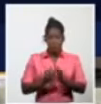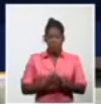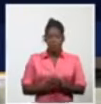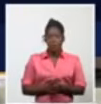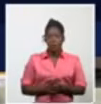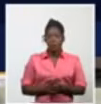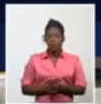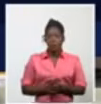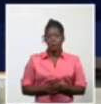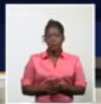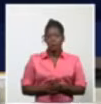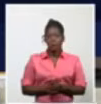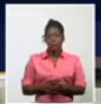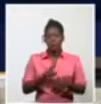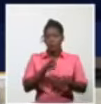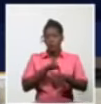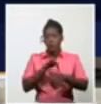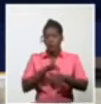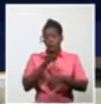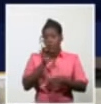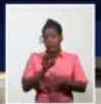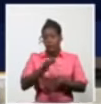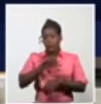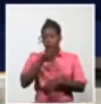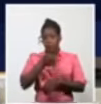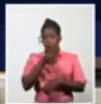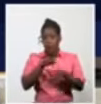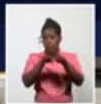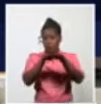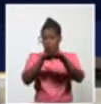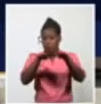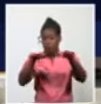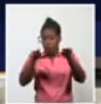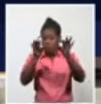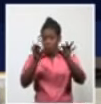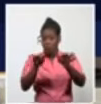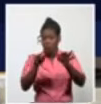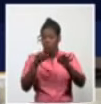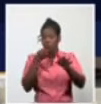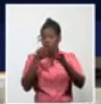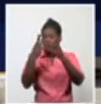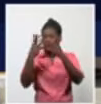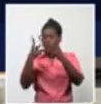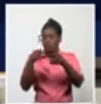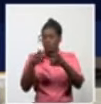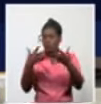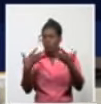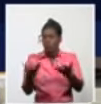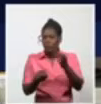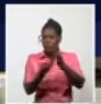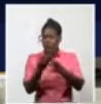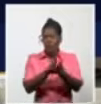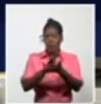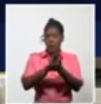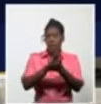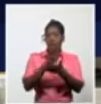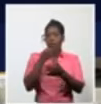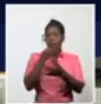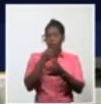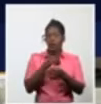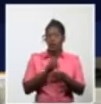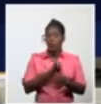al que en ese momento se está produciendo. Esa es la diferencia, ¿no? El pico, la